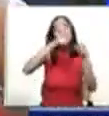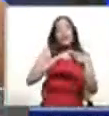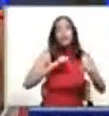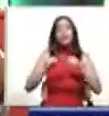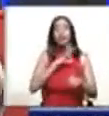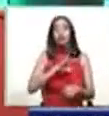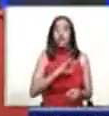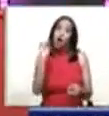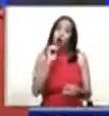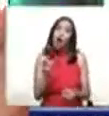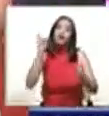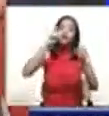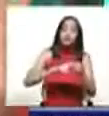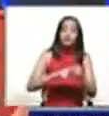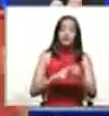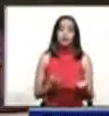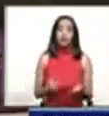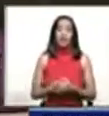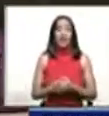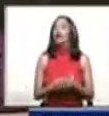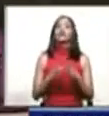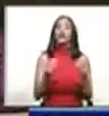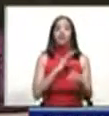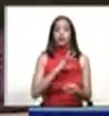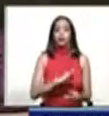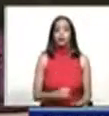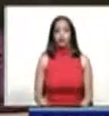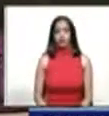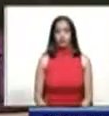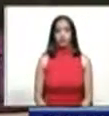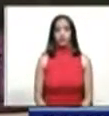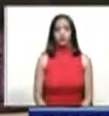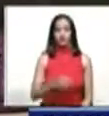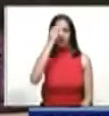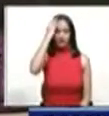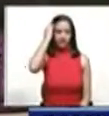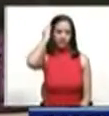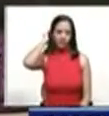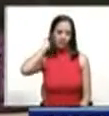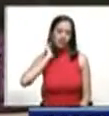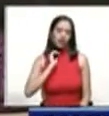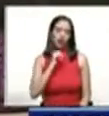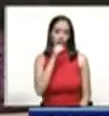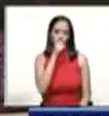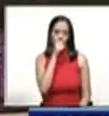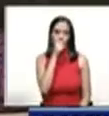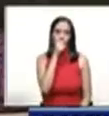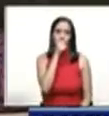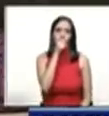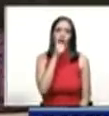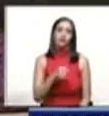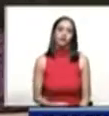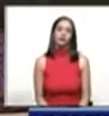o vinculadas a las organizaciones sociales. Lo dijiste muy bonito, pero el tema es que lamentablemente hay cosas que cuando la revolución convertida